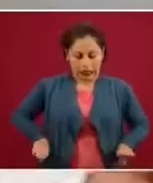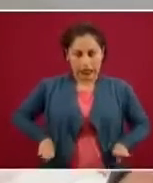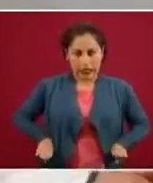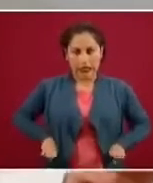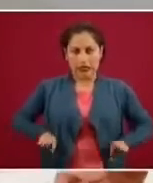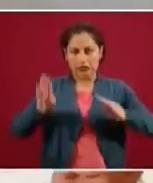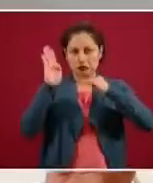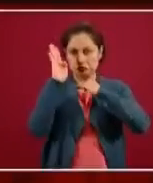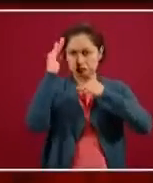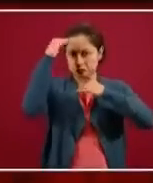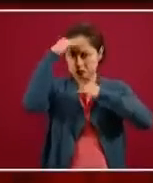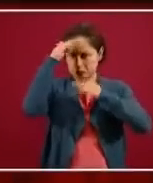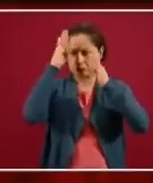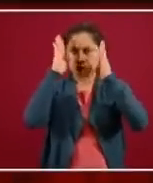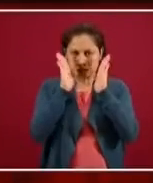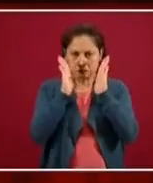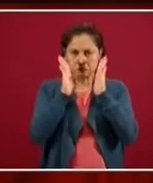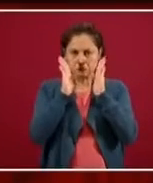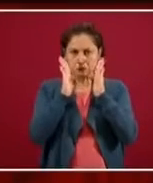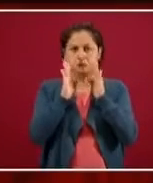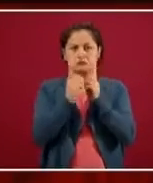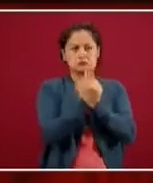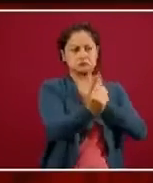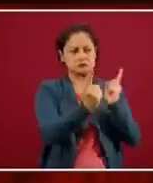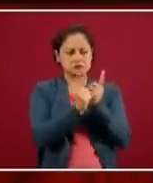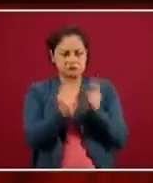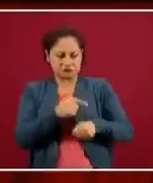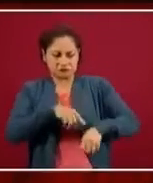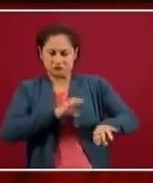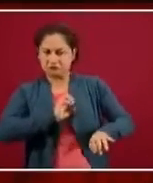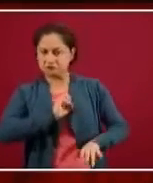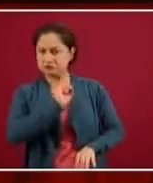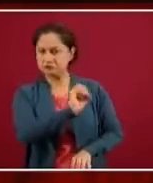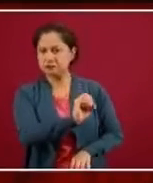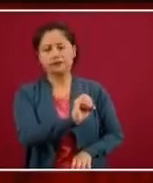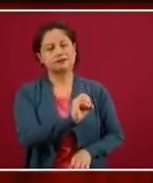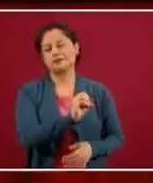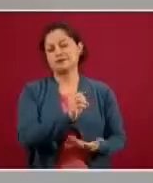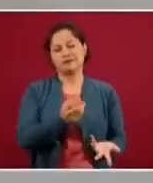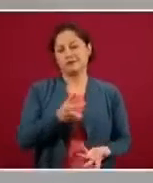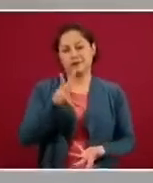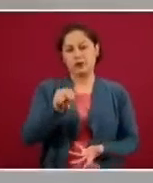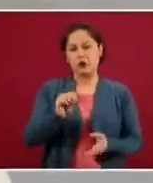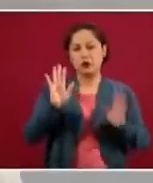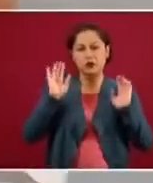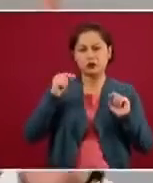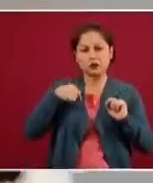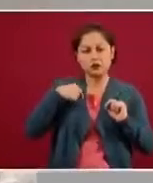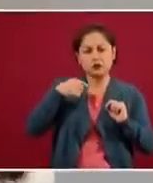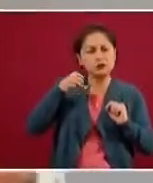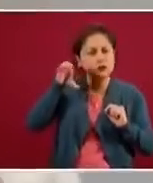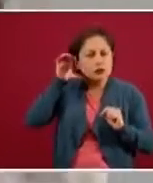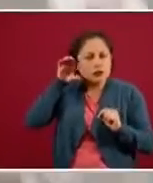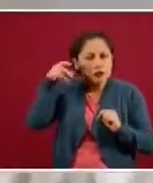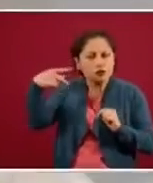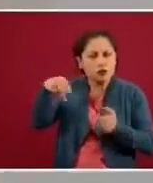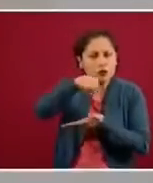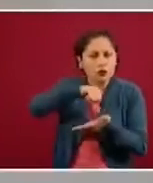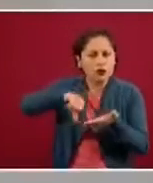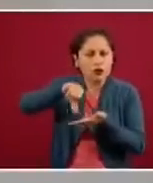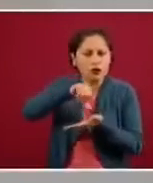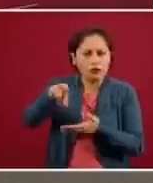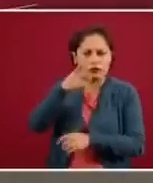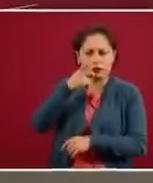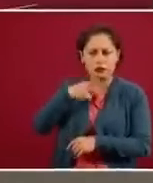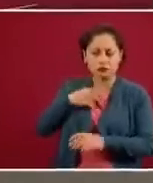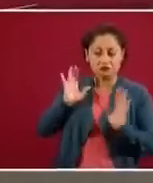a la sociedad. Si una persona quisiera sumar, no conozco este aceite del que me habla, pero pensemos en este aceite o en cualquier